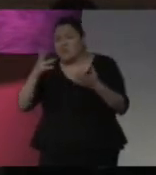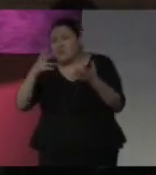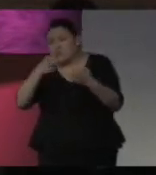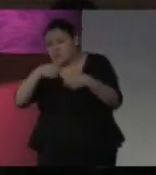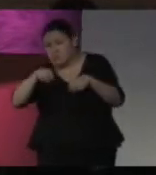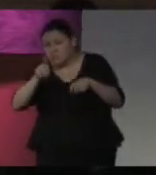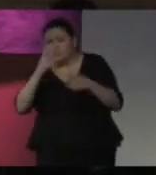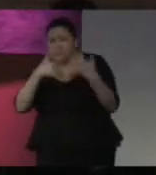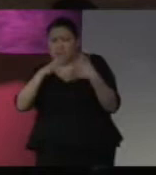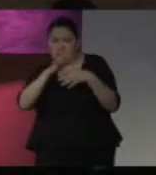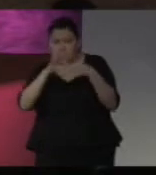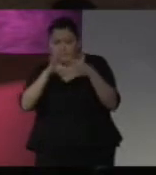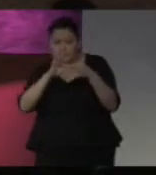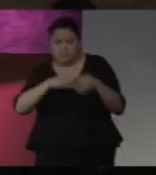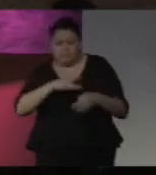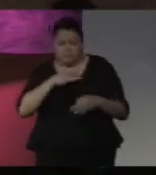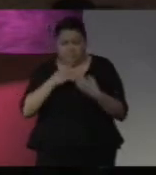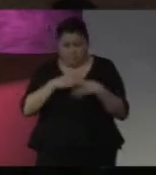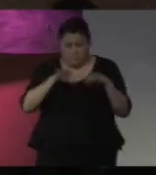mesas.